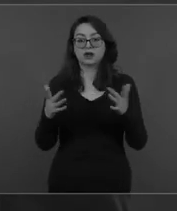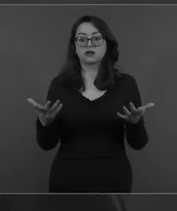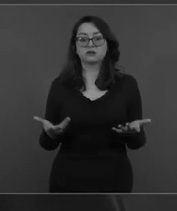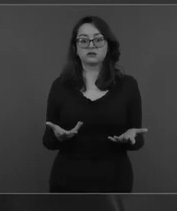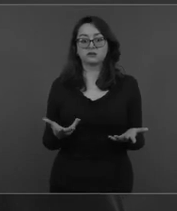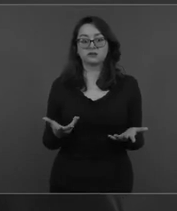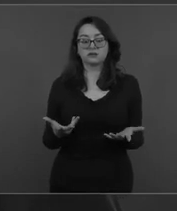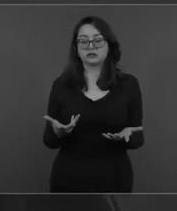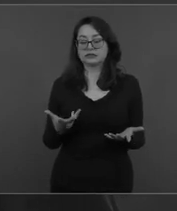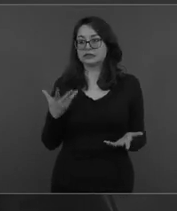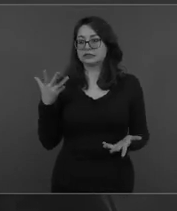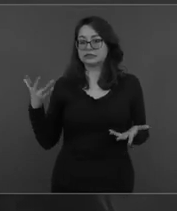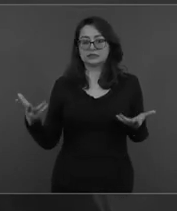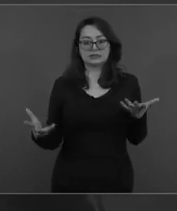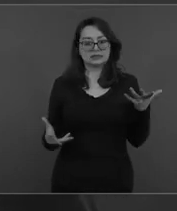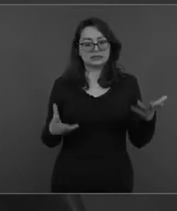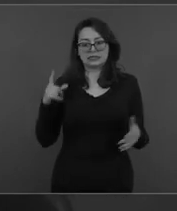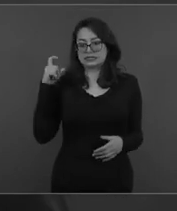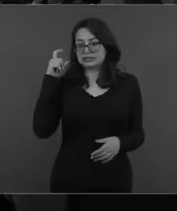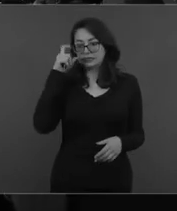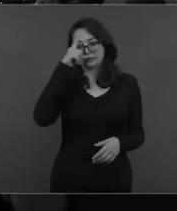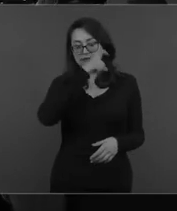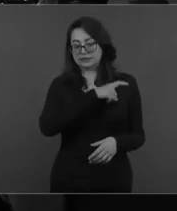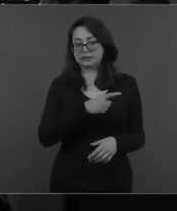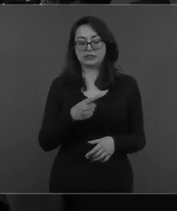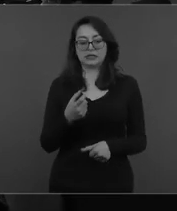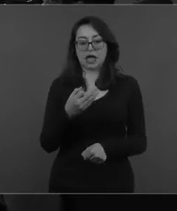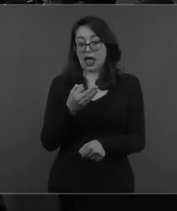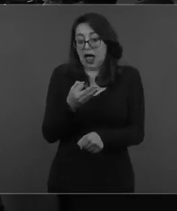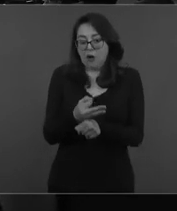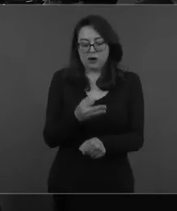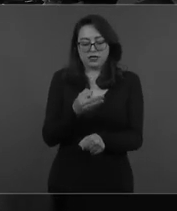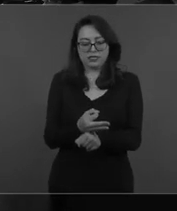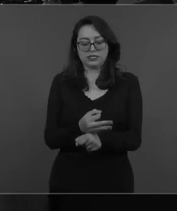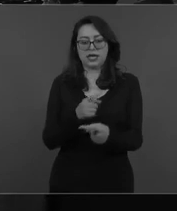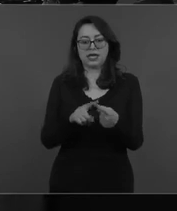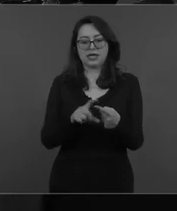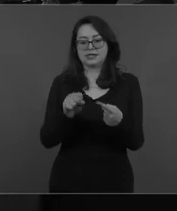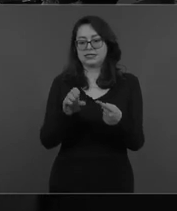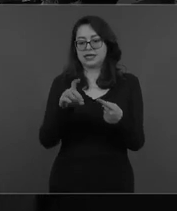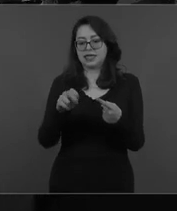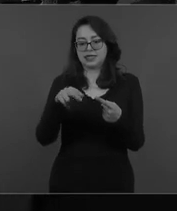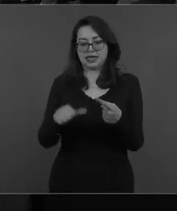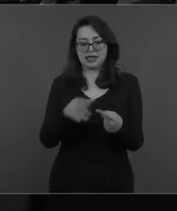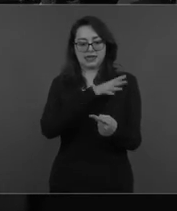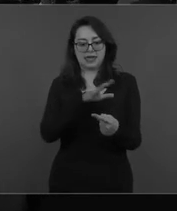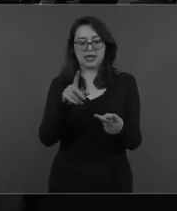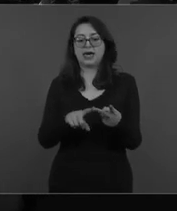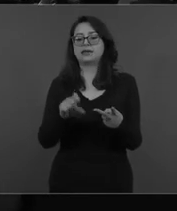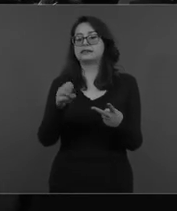está saliendo el general secretario, el secretario de